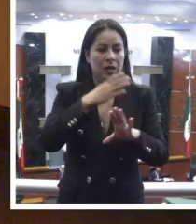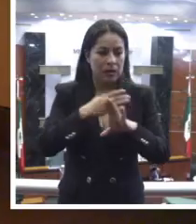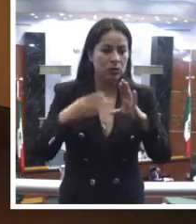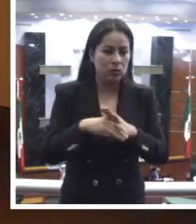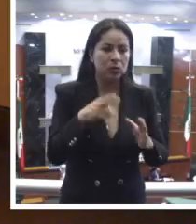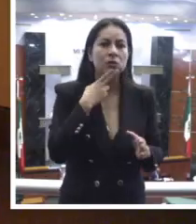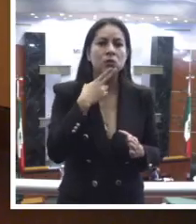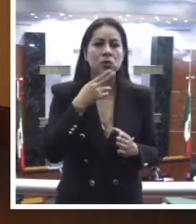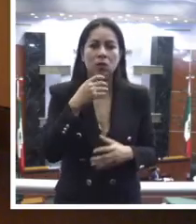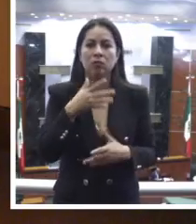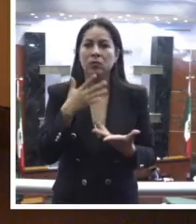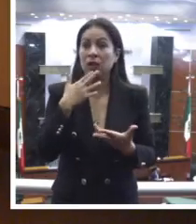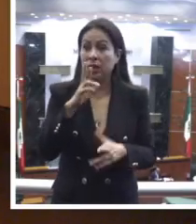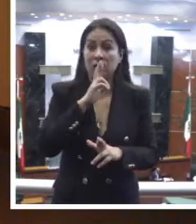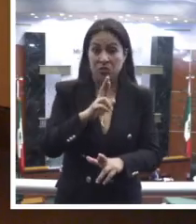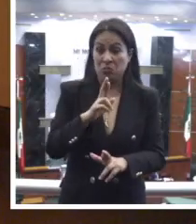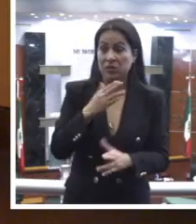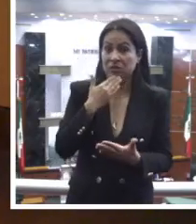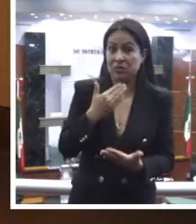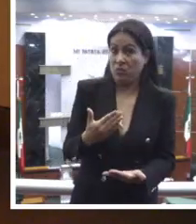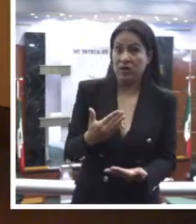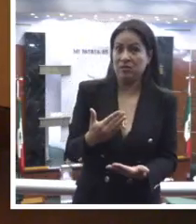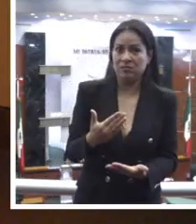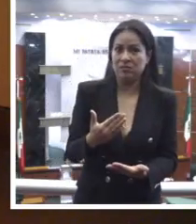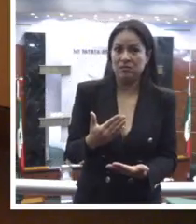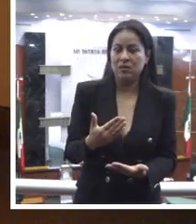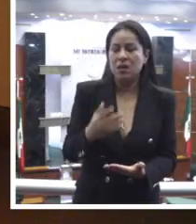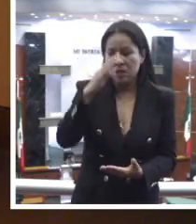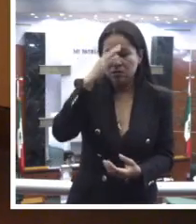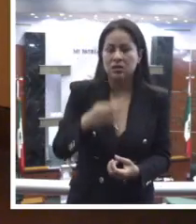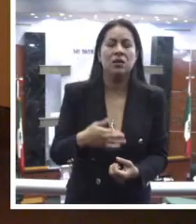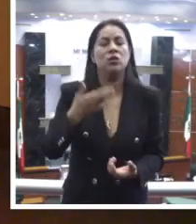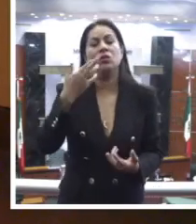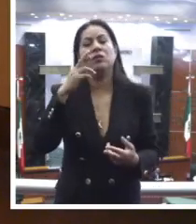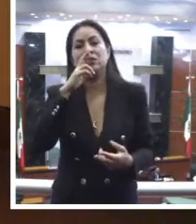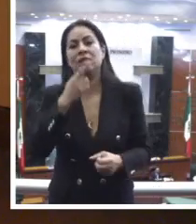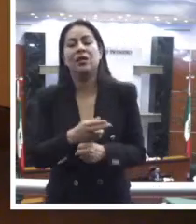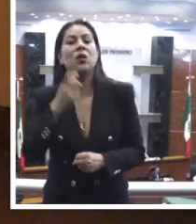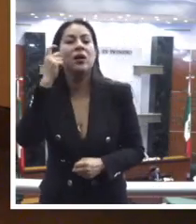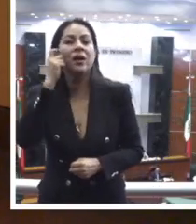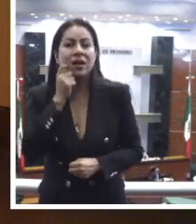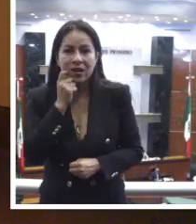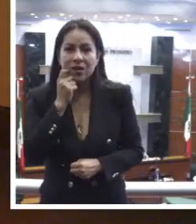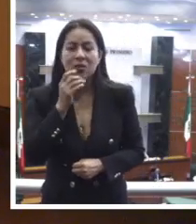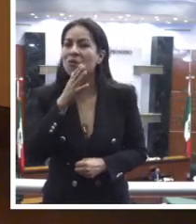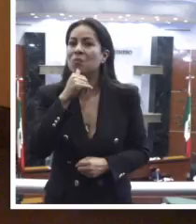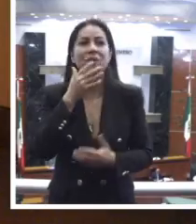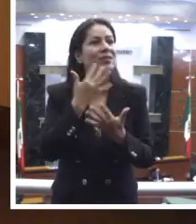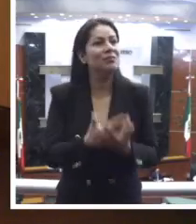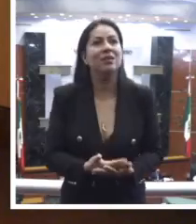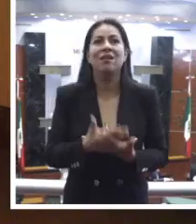aplicadas están produciendo resultados tangibles. Señor secretario, Guerrero no puede